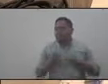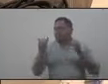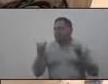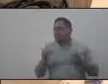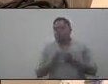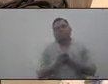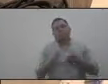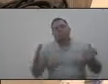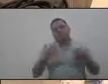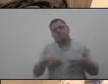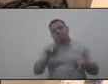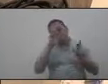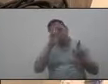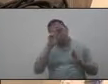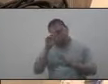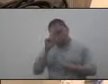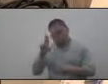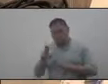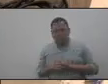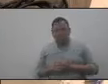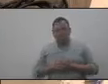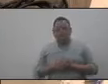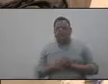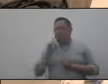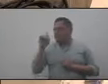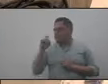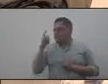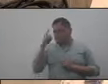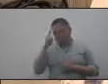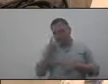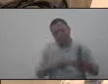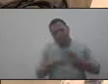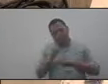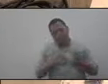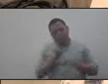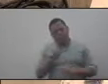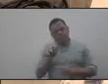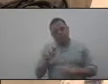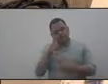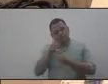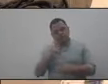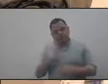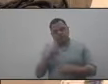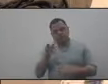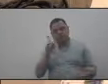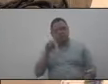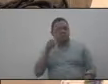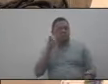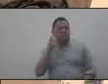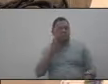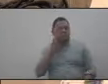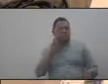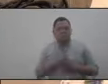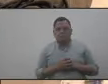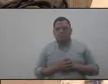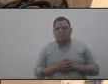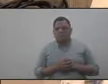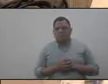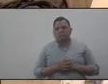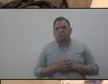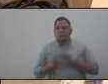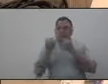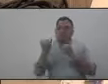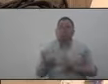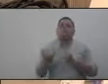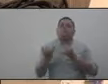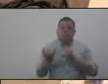saludo respetuoso en nombre del gobernador de Casanare, ingeniero Salomón Sanabria, que ha